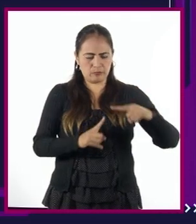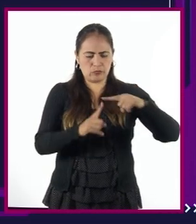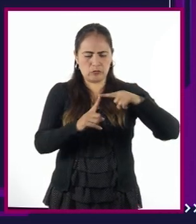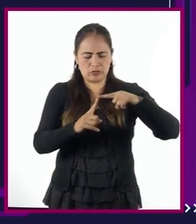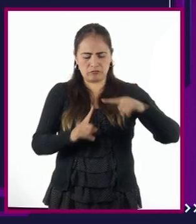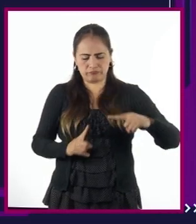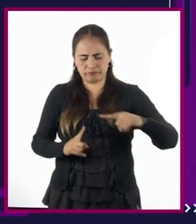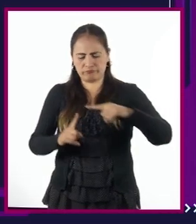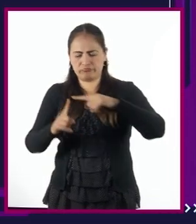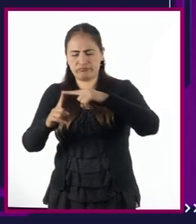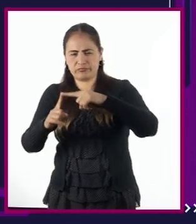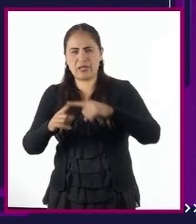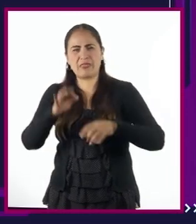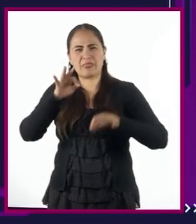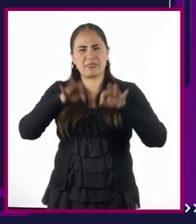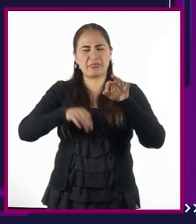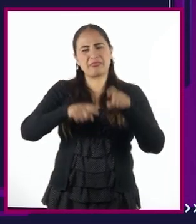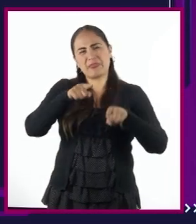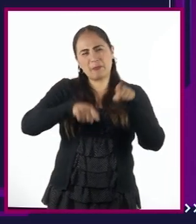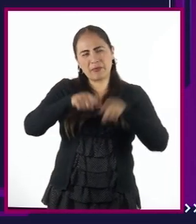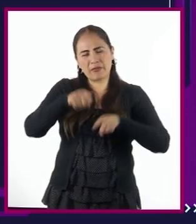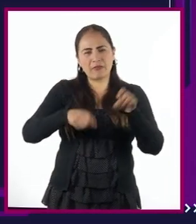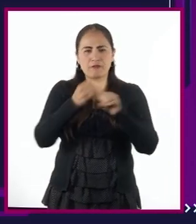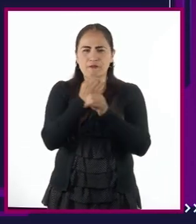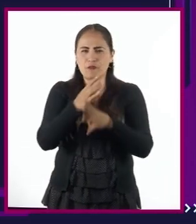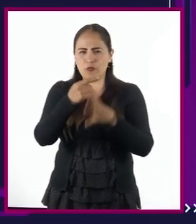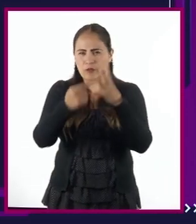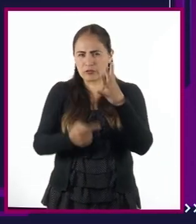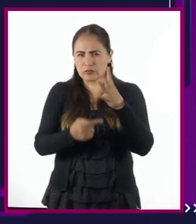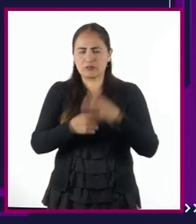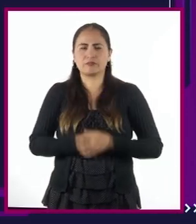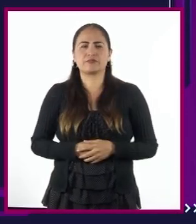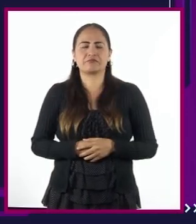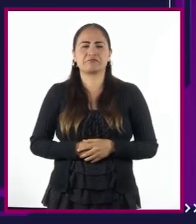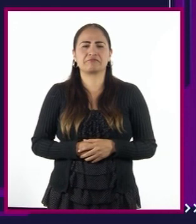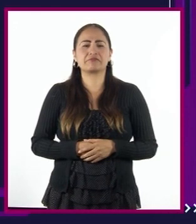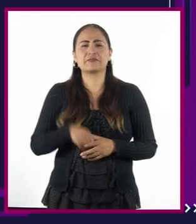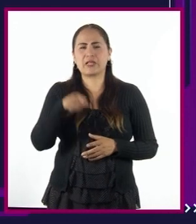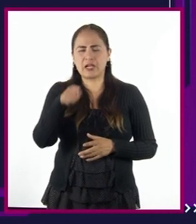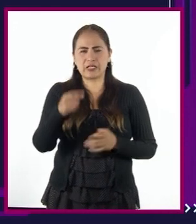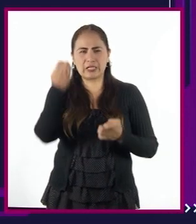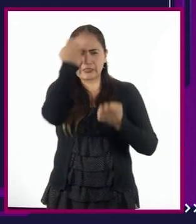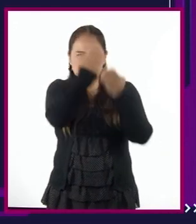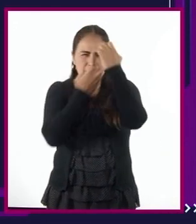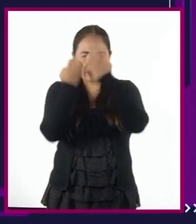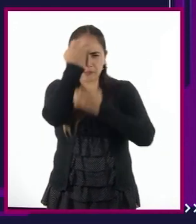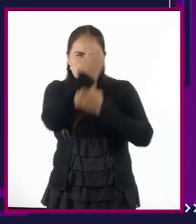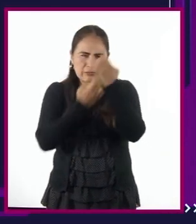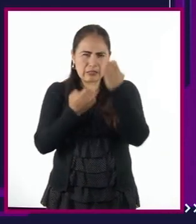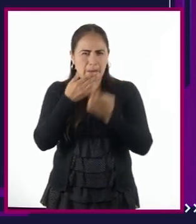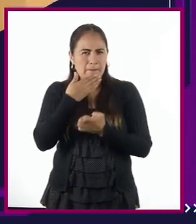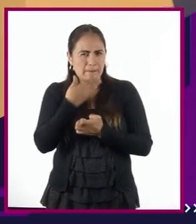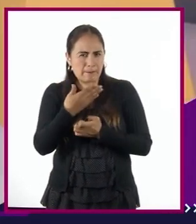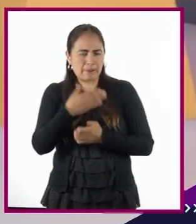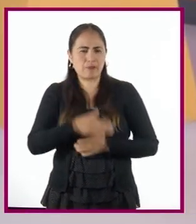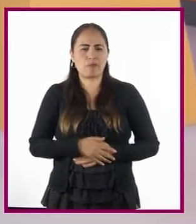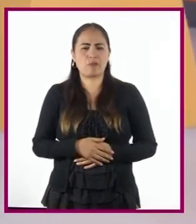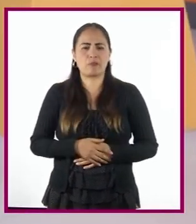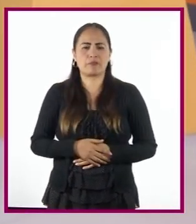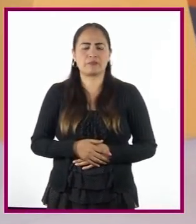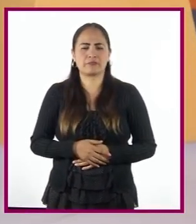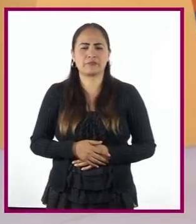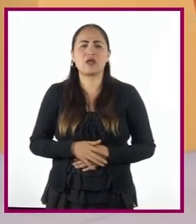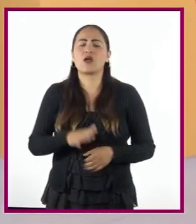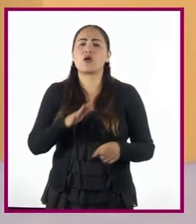que se proporcione, tomando en cuenta una escala que permita el análisis de las gráficas. ¿Qué